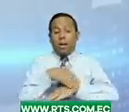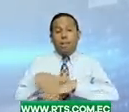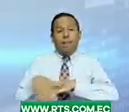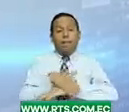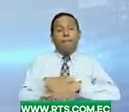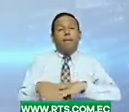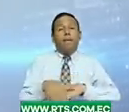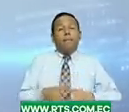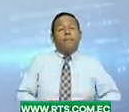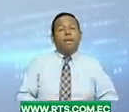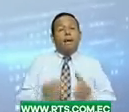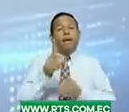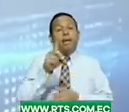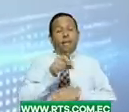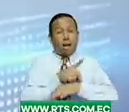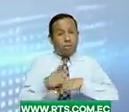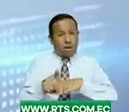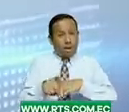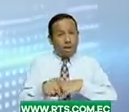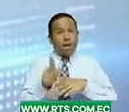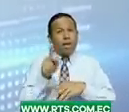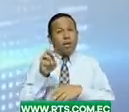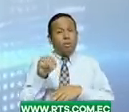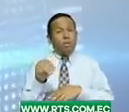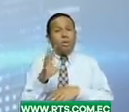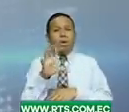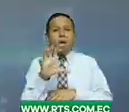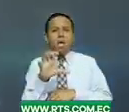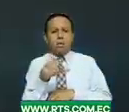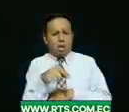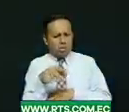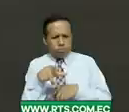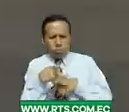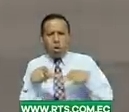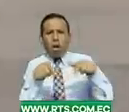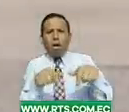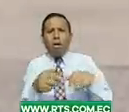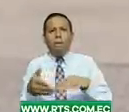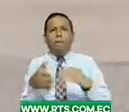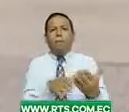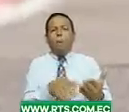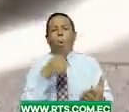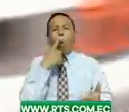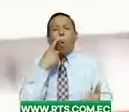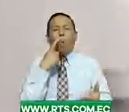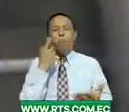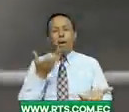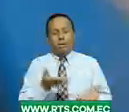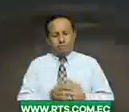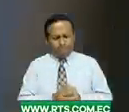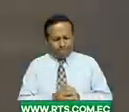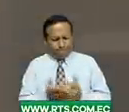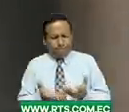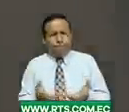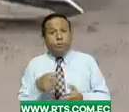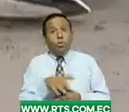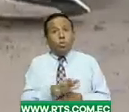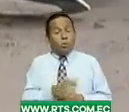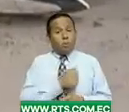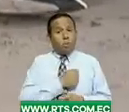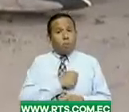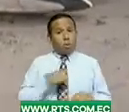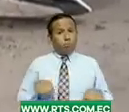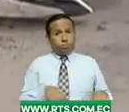una persona de sexo masculino. Al parecer, iba en su moto y un vehículo pesado lo alcanzó. Esto derivó a que las cosas en el lugar